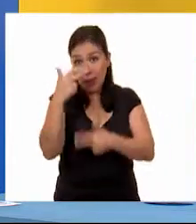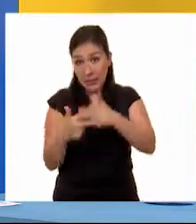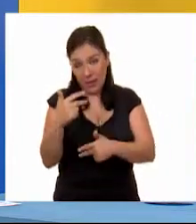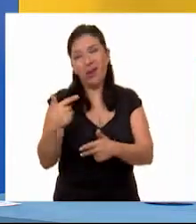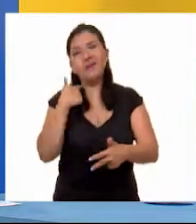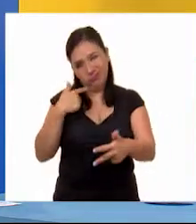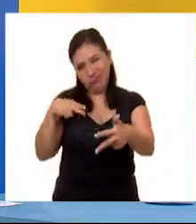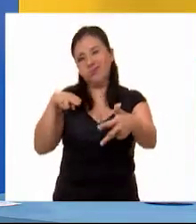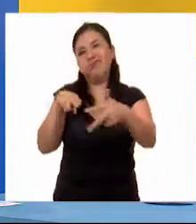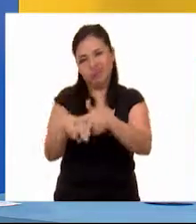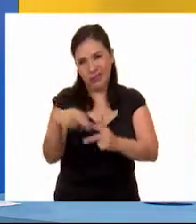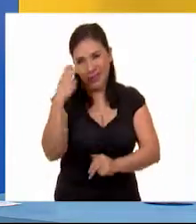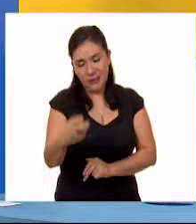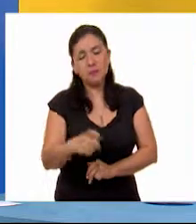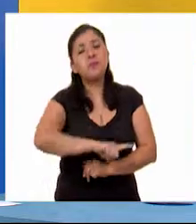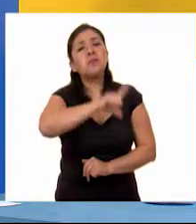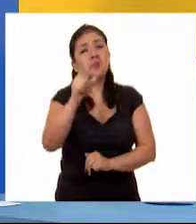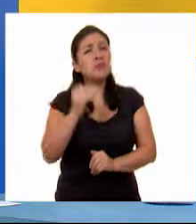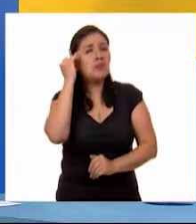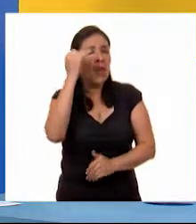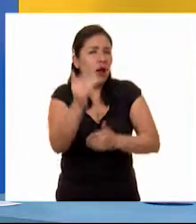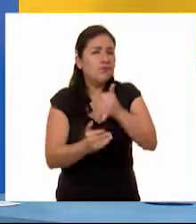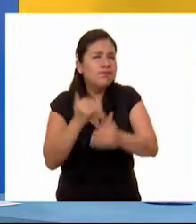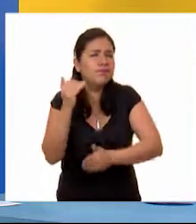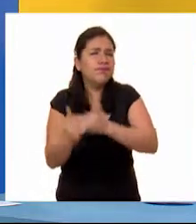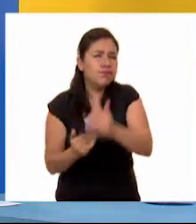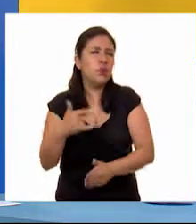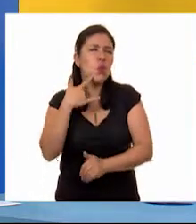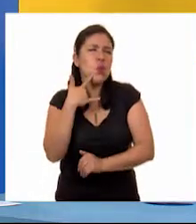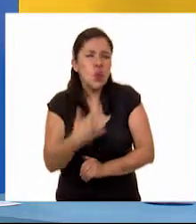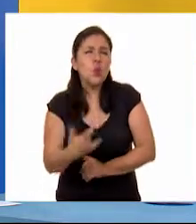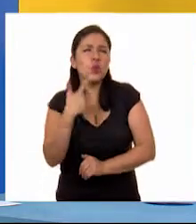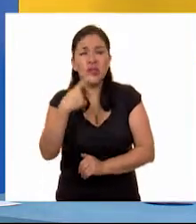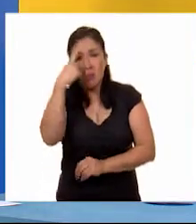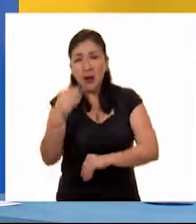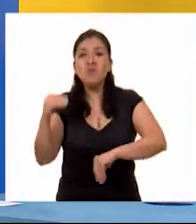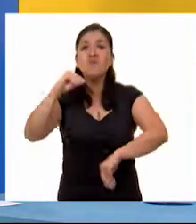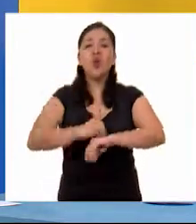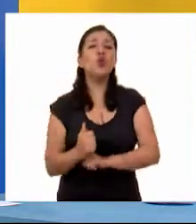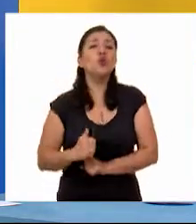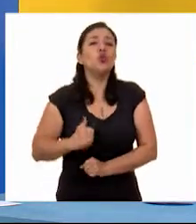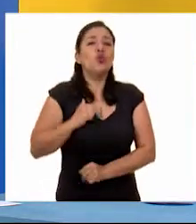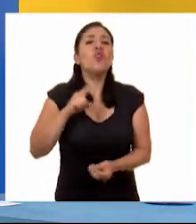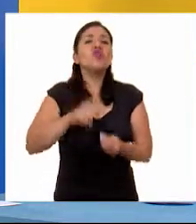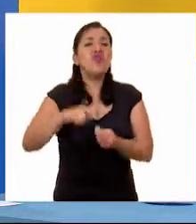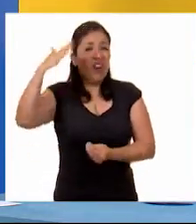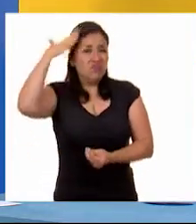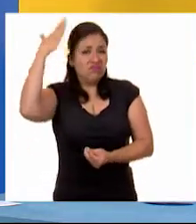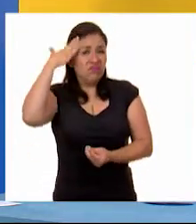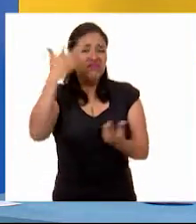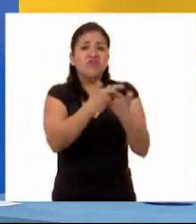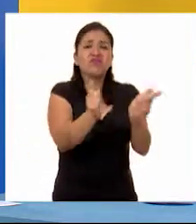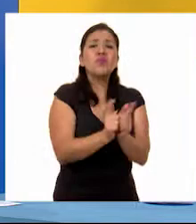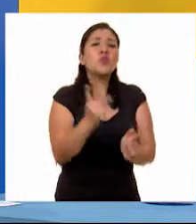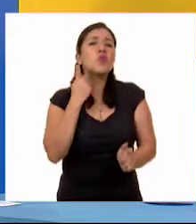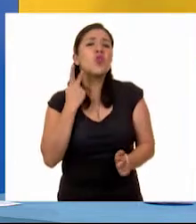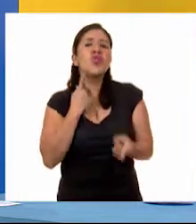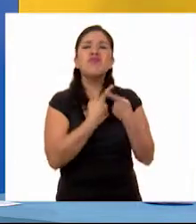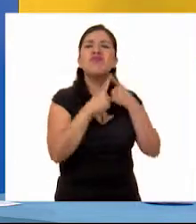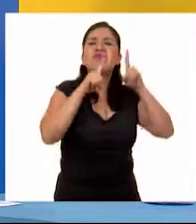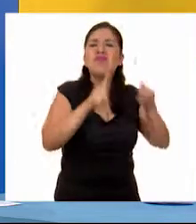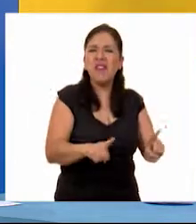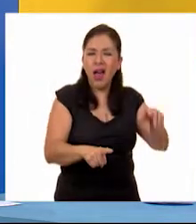fue asesinado, siguió una época de lucha por el poder entre diversas facciones, lideradas por caudillos con proyectos políticos